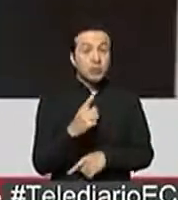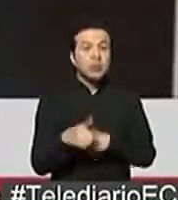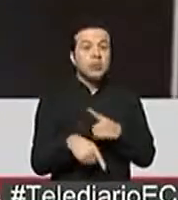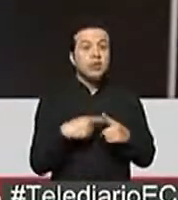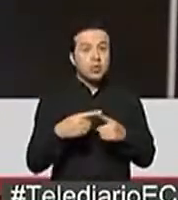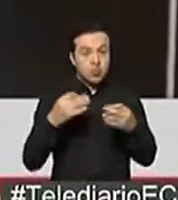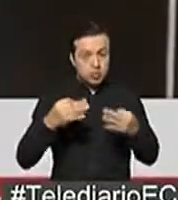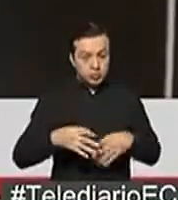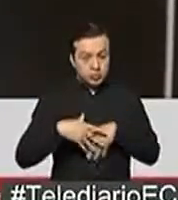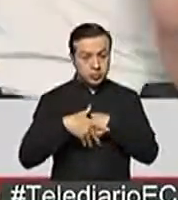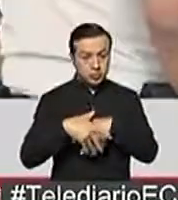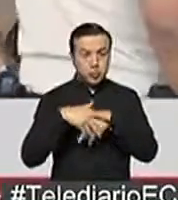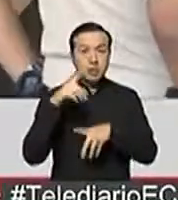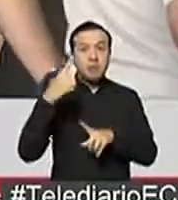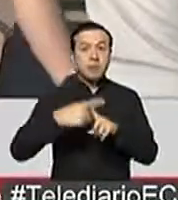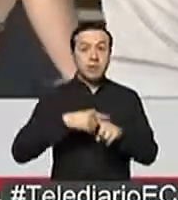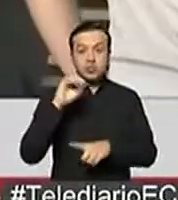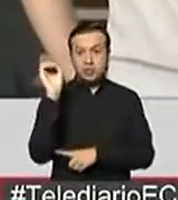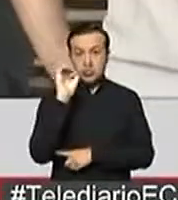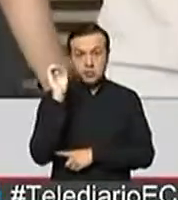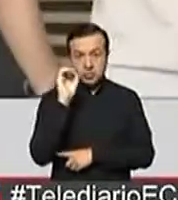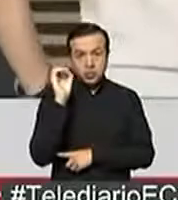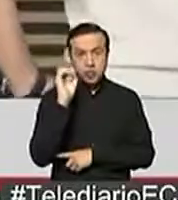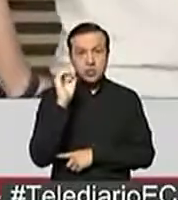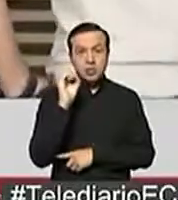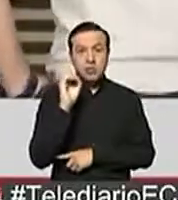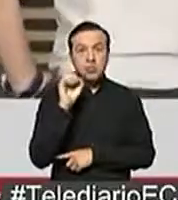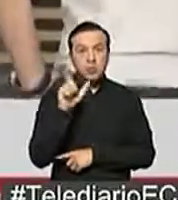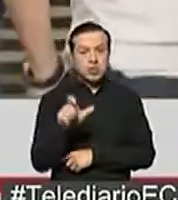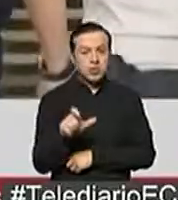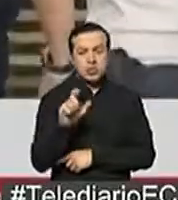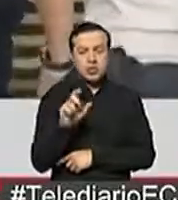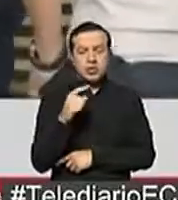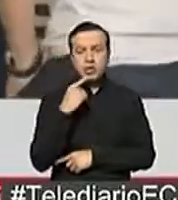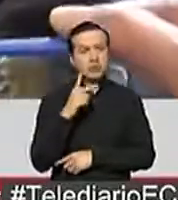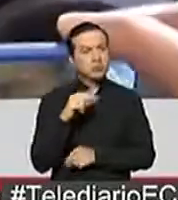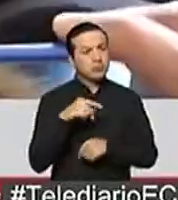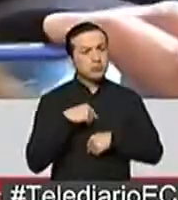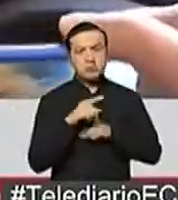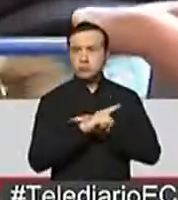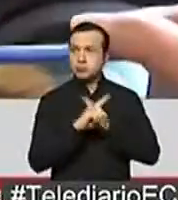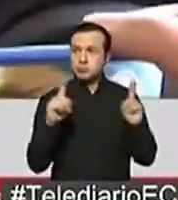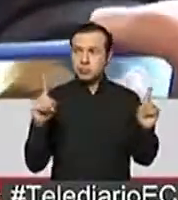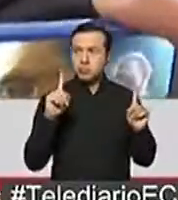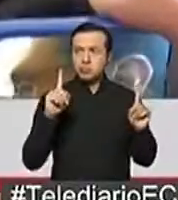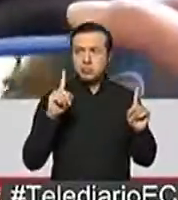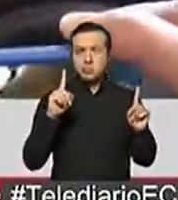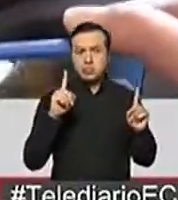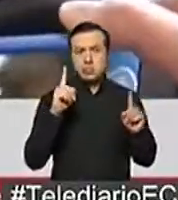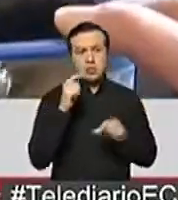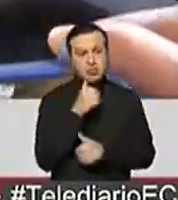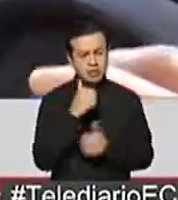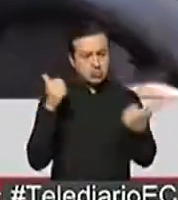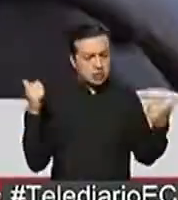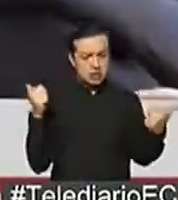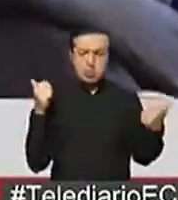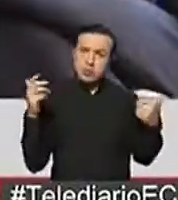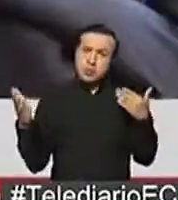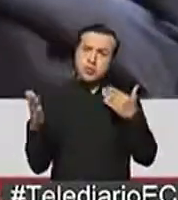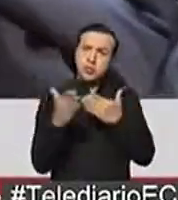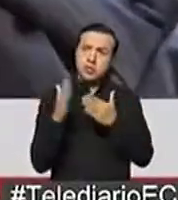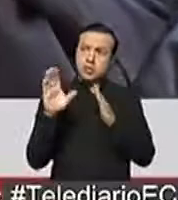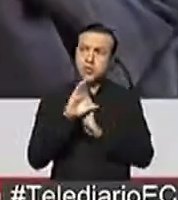durante las manifestaciones de octubre, algo rechazado por Hernández y su defensa. La rebelión significa haber atentado